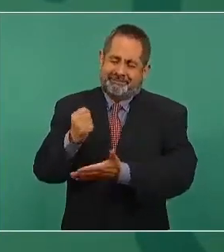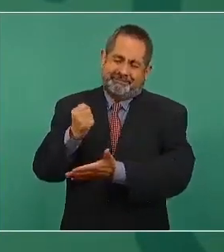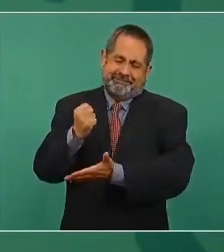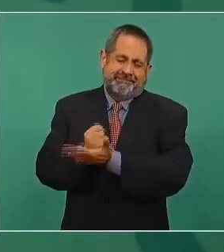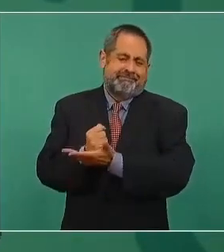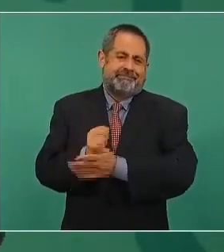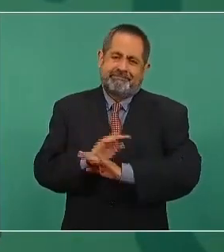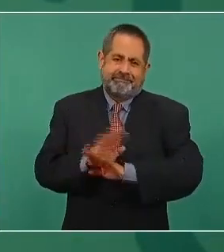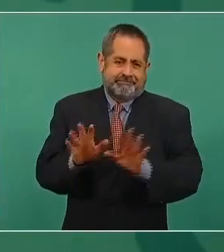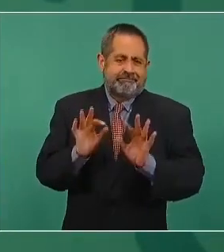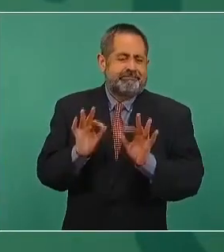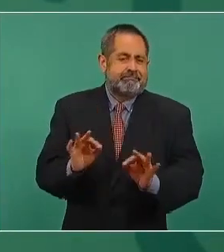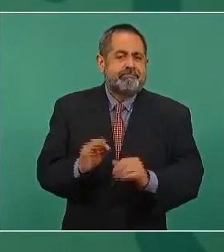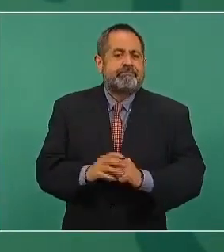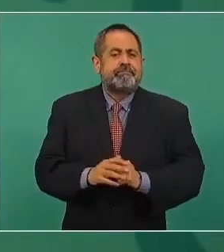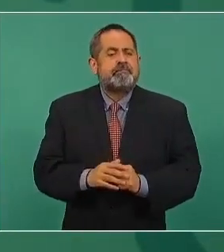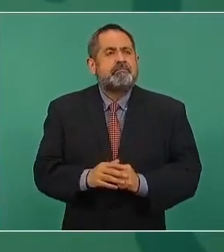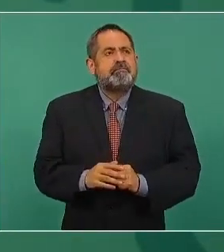con